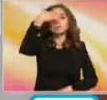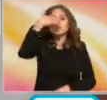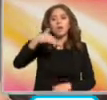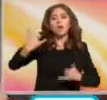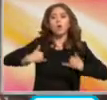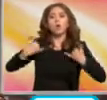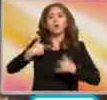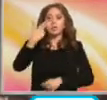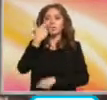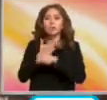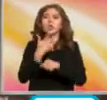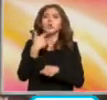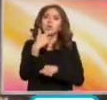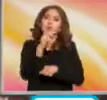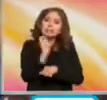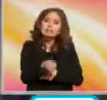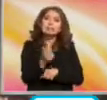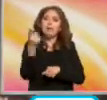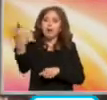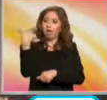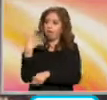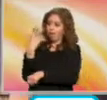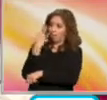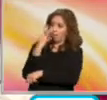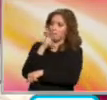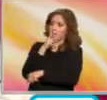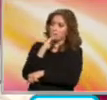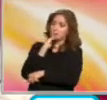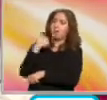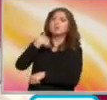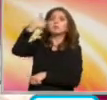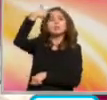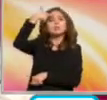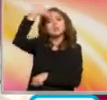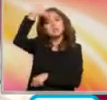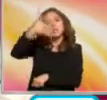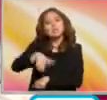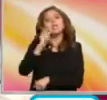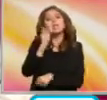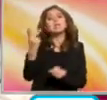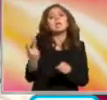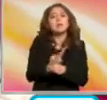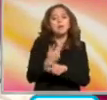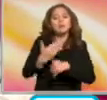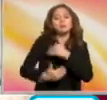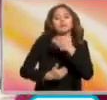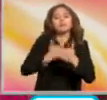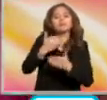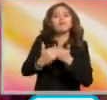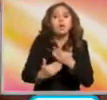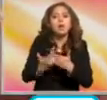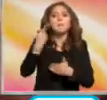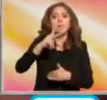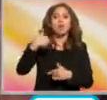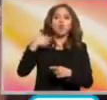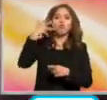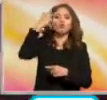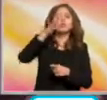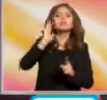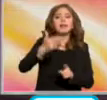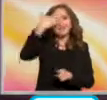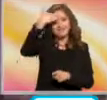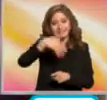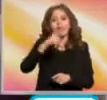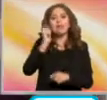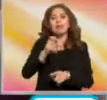dices, ok, sé que esto me iba a pasar, no deja de ser confuso, no dejas de decir qué onda, qué está pasando. Pero ya sé bien, más o menos. Pero ya ¿no? sé que va a pasar, yo sé